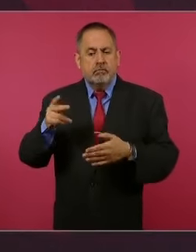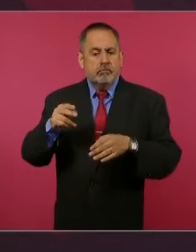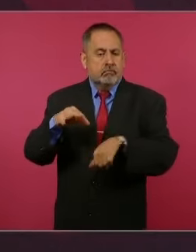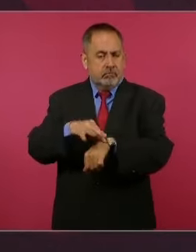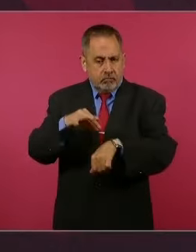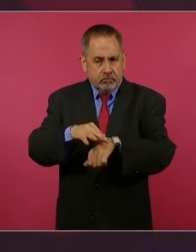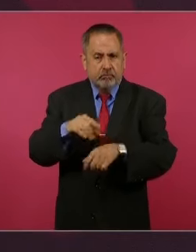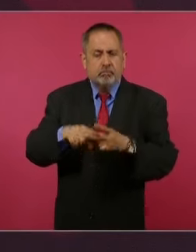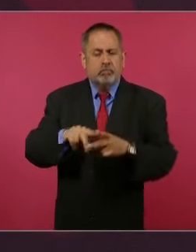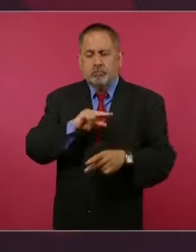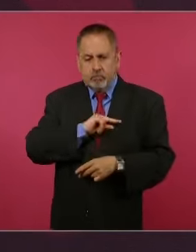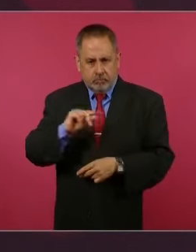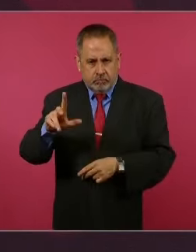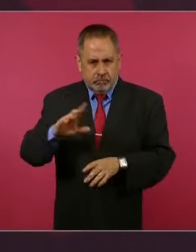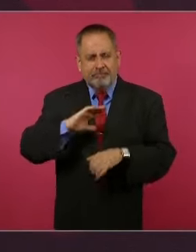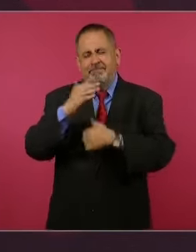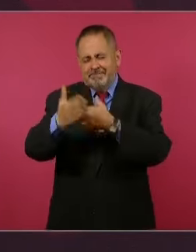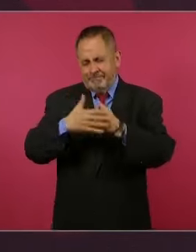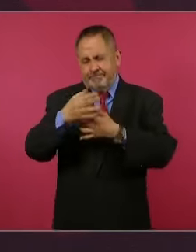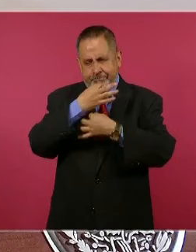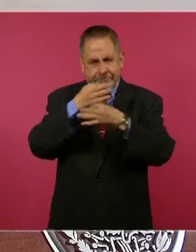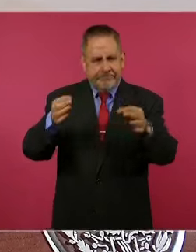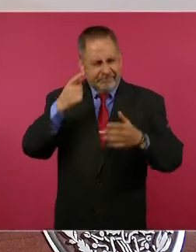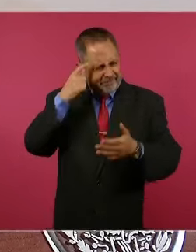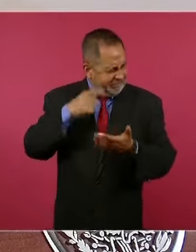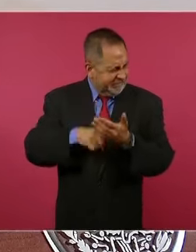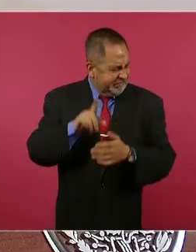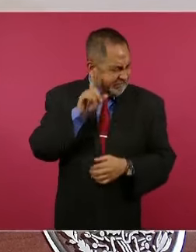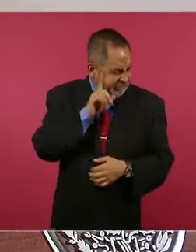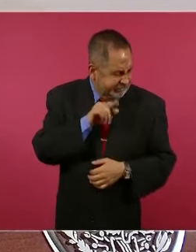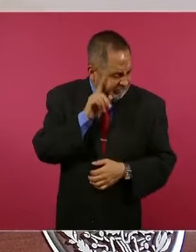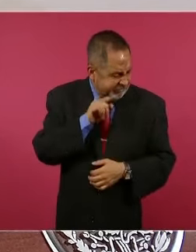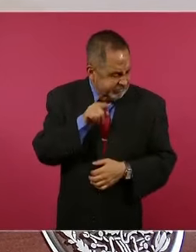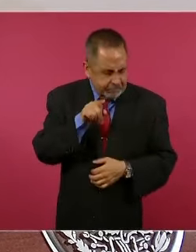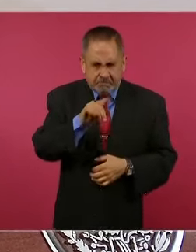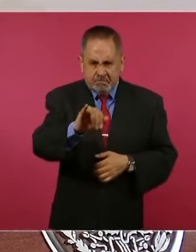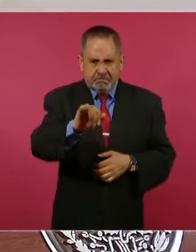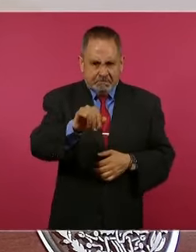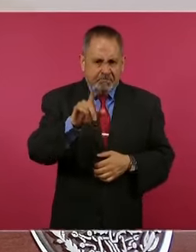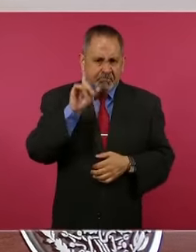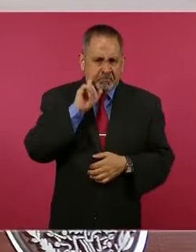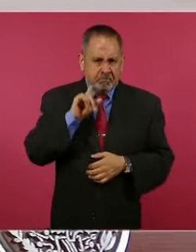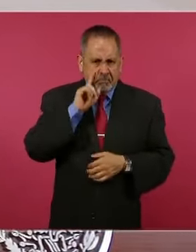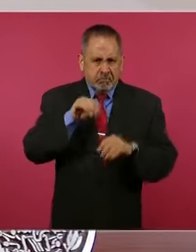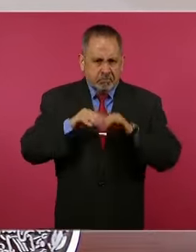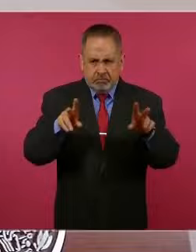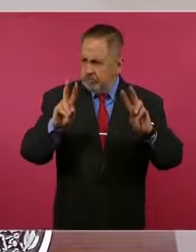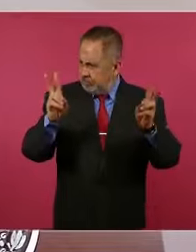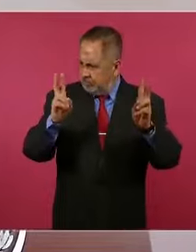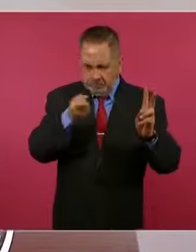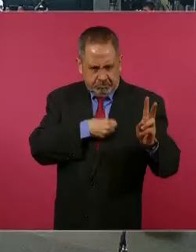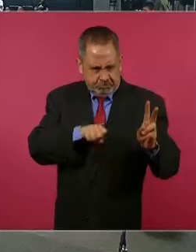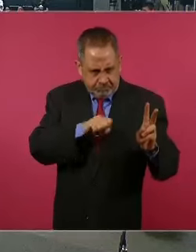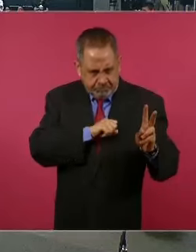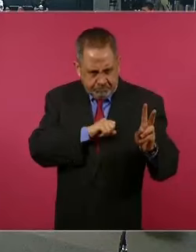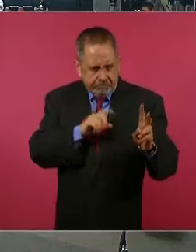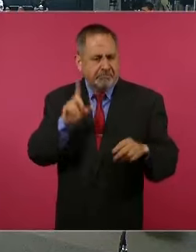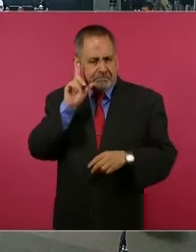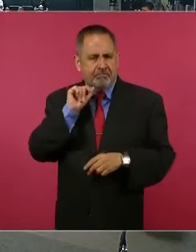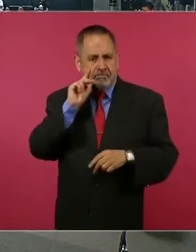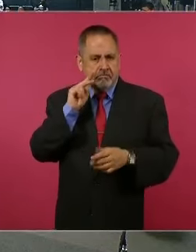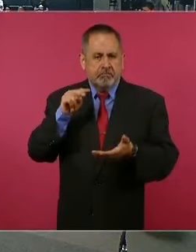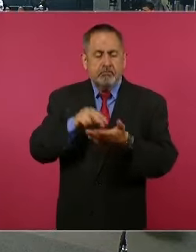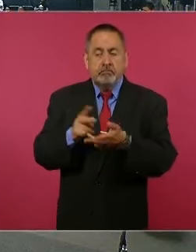especialistas ya les vamos a informar creo que mañana sí Mañana hay salud No